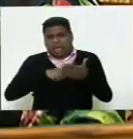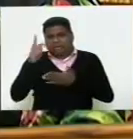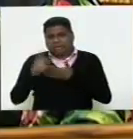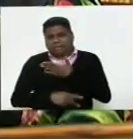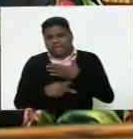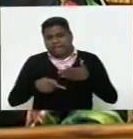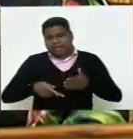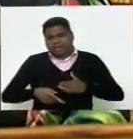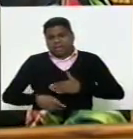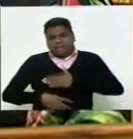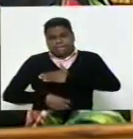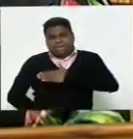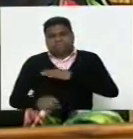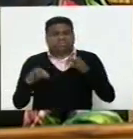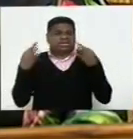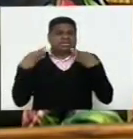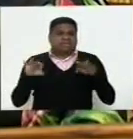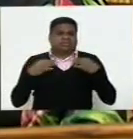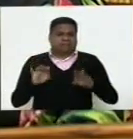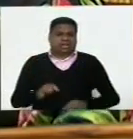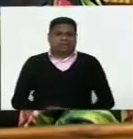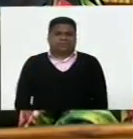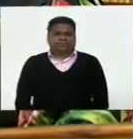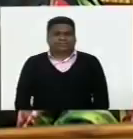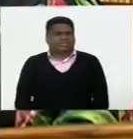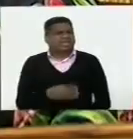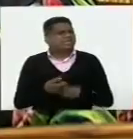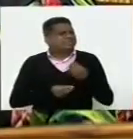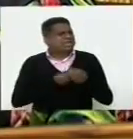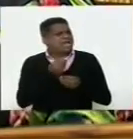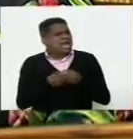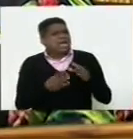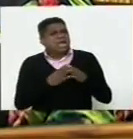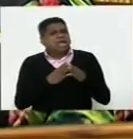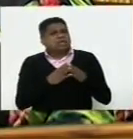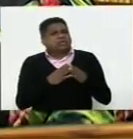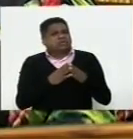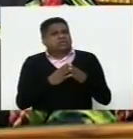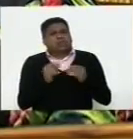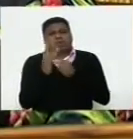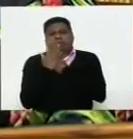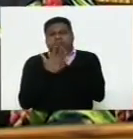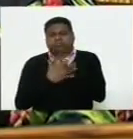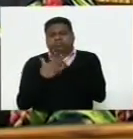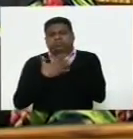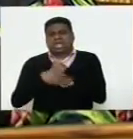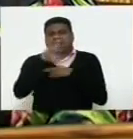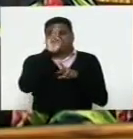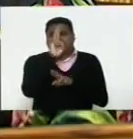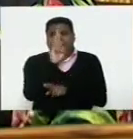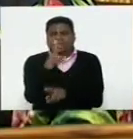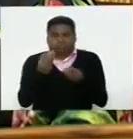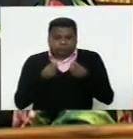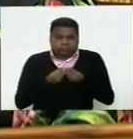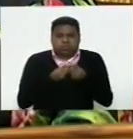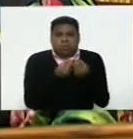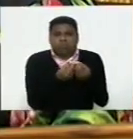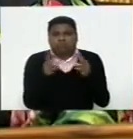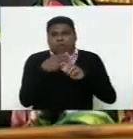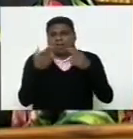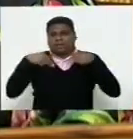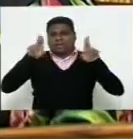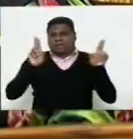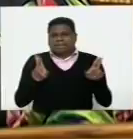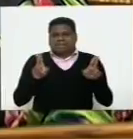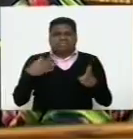Parto Humanizado en aras de garantizar el trato digno, el respeto mutuo y la paz de